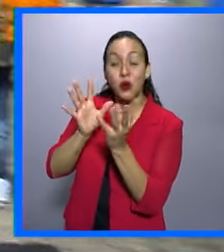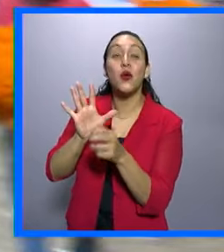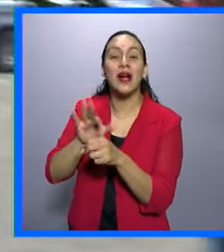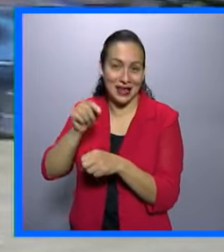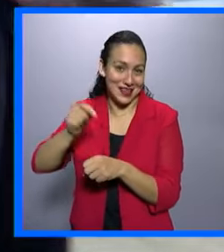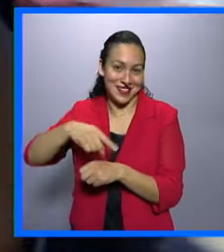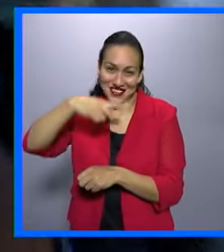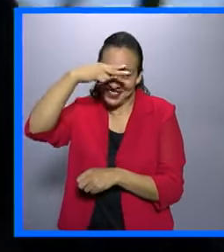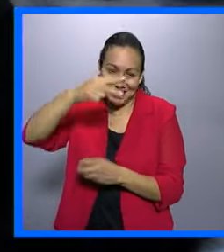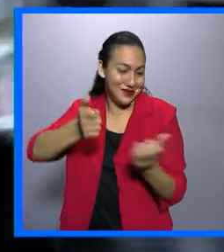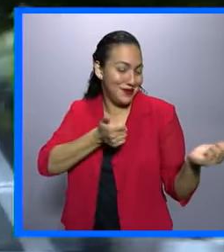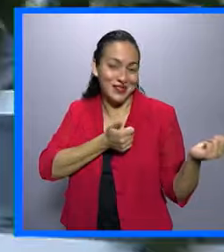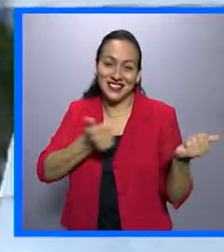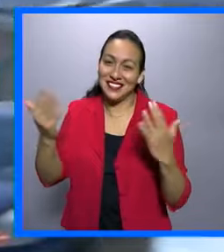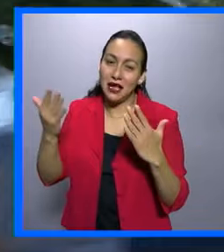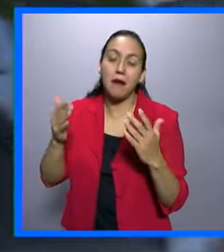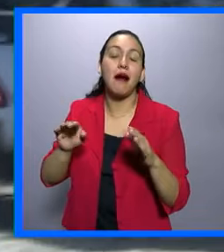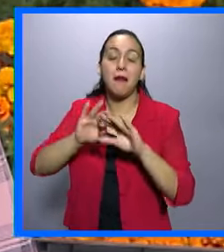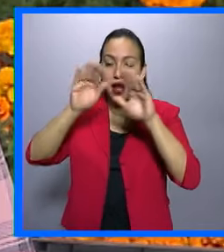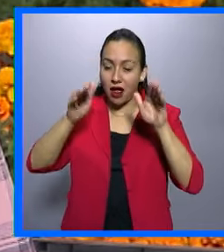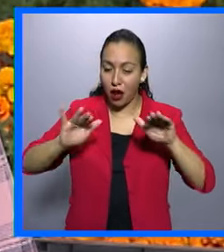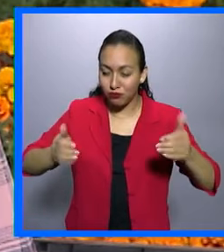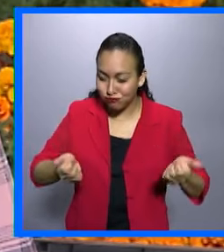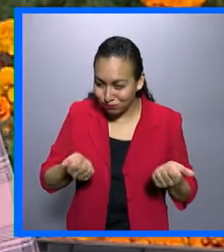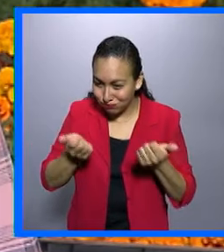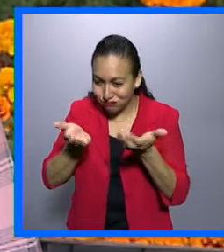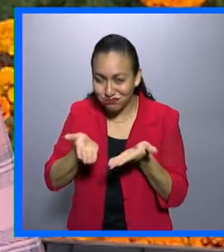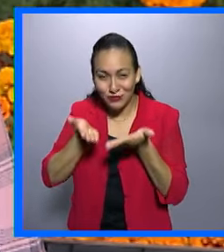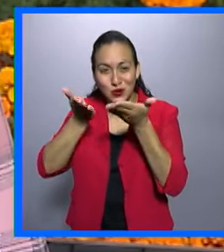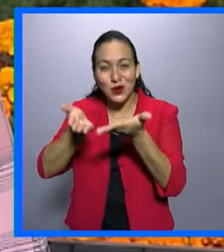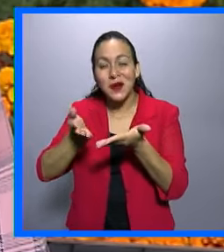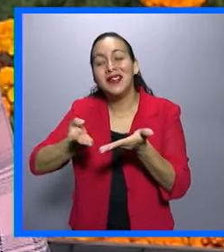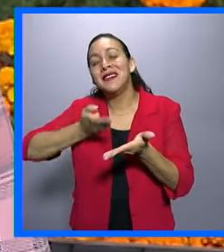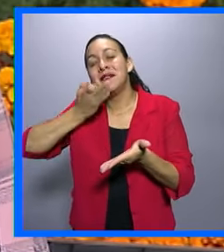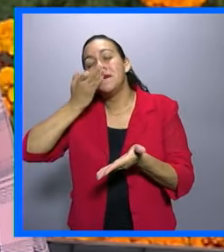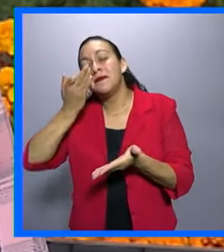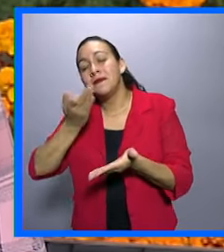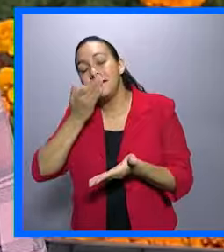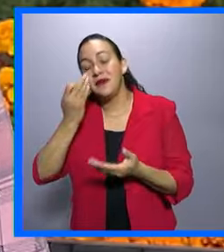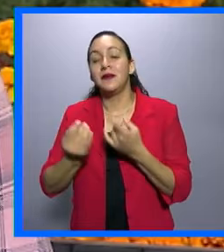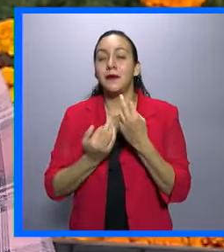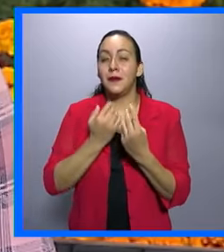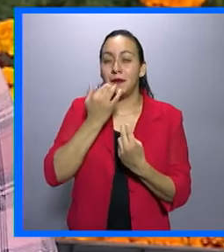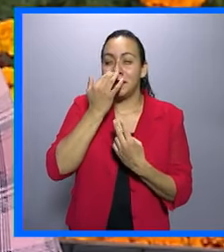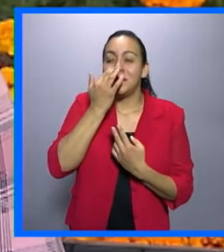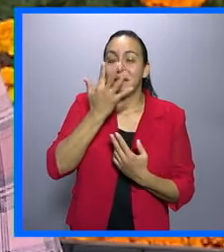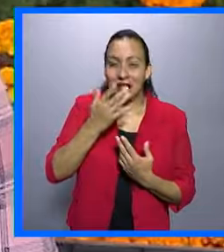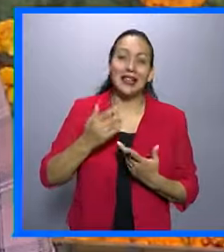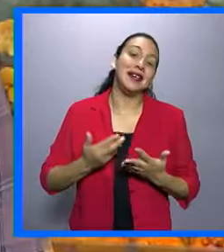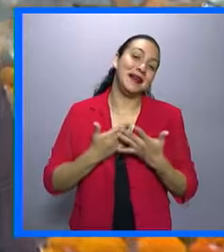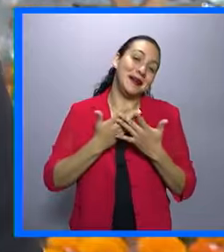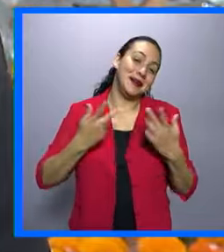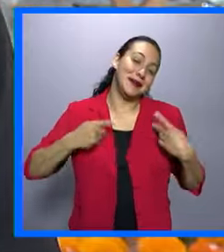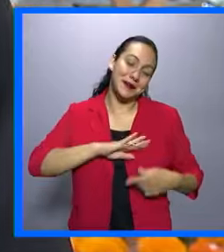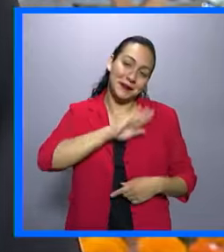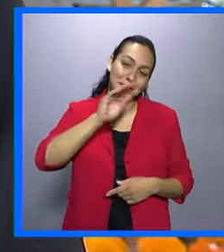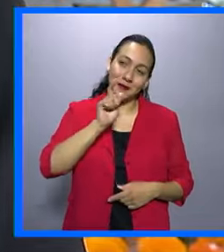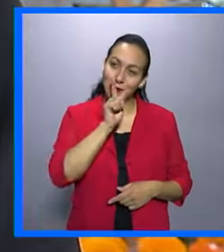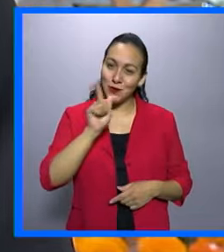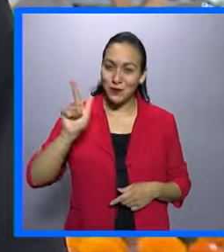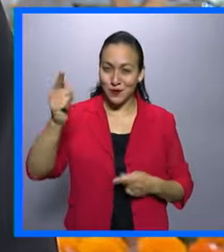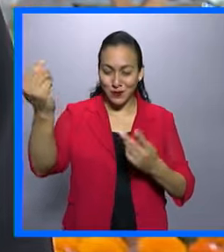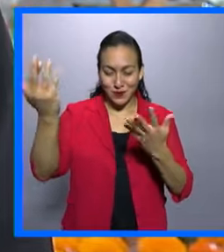mexicanos se las llevan a sus altares para distinguir el aroma y para esperar a sus difuntos.